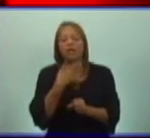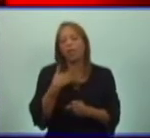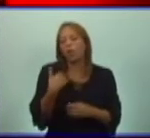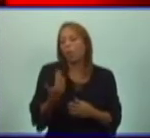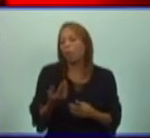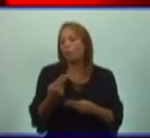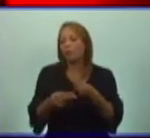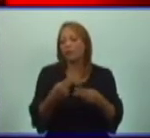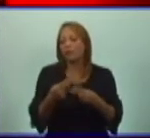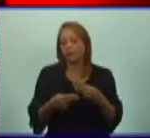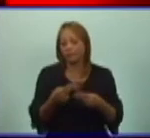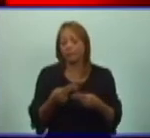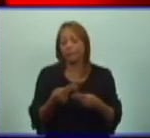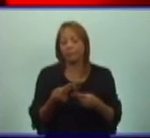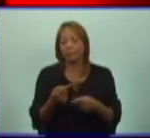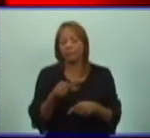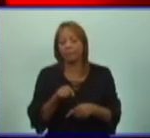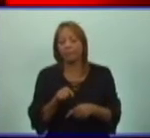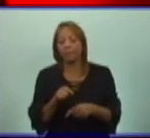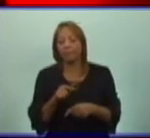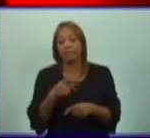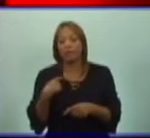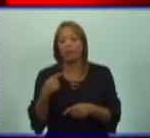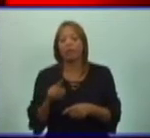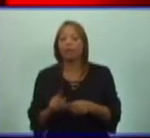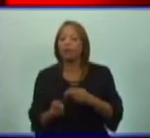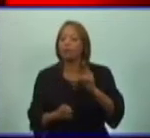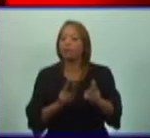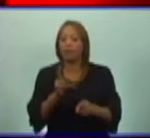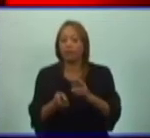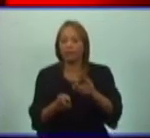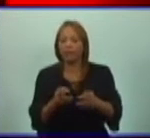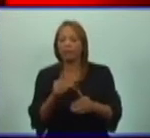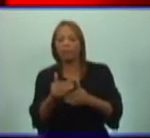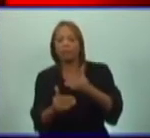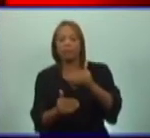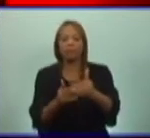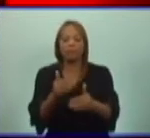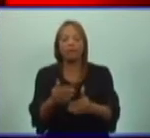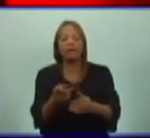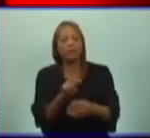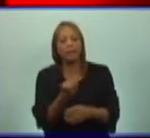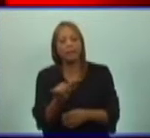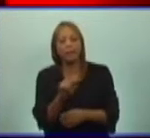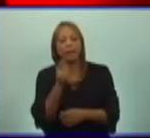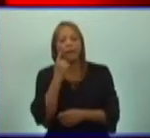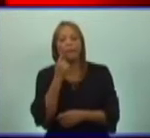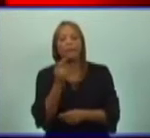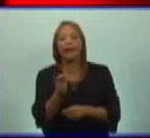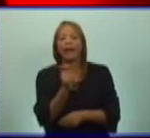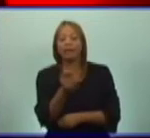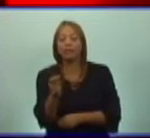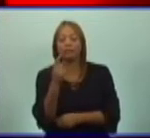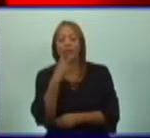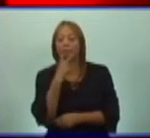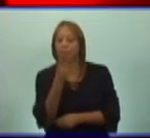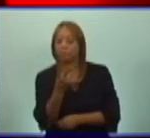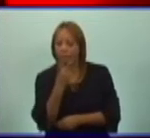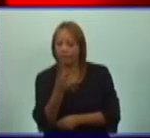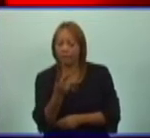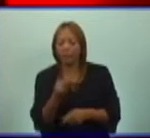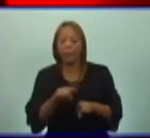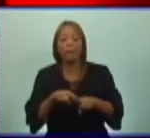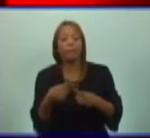hacer. Cuando los vayamos orientando a ustedes, también maestros, presten atención,